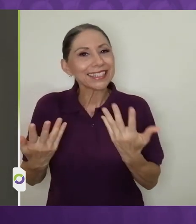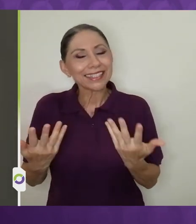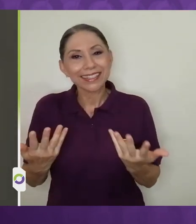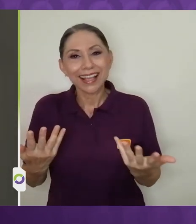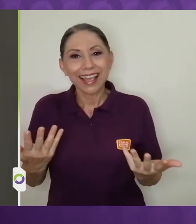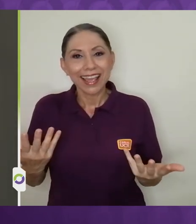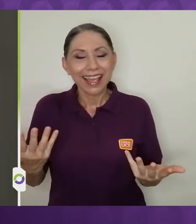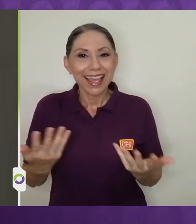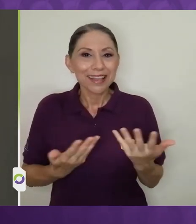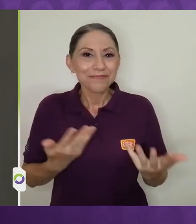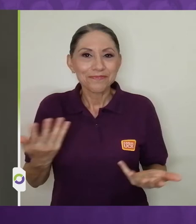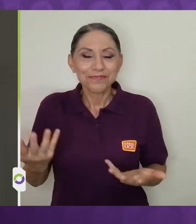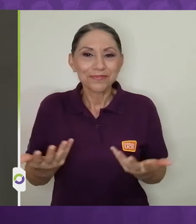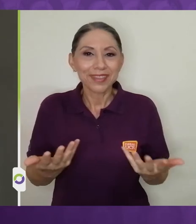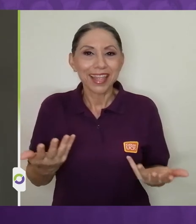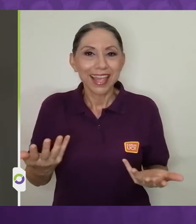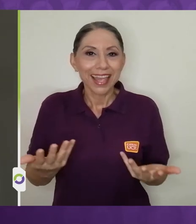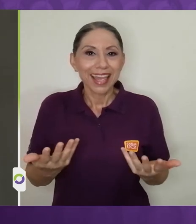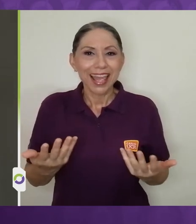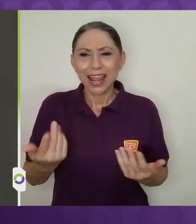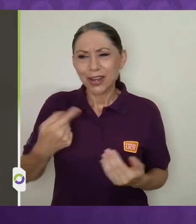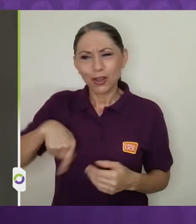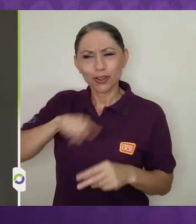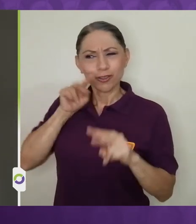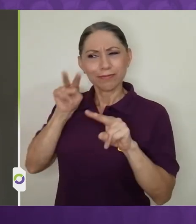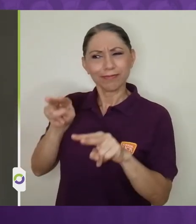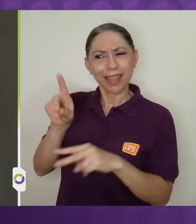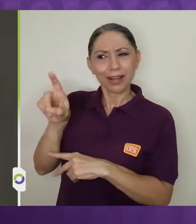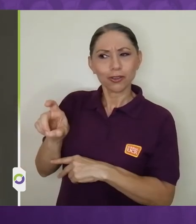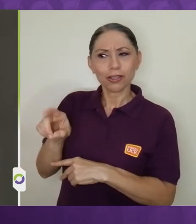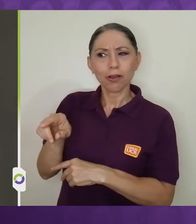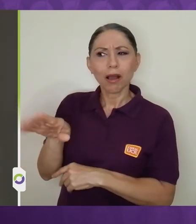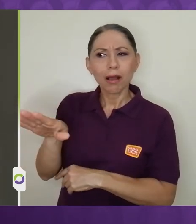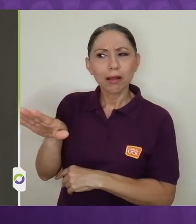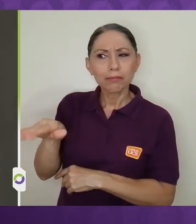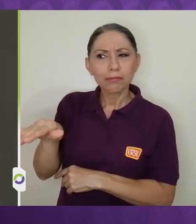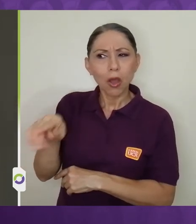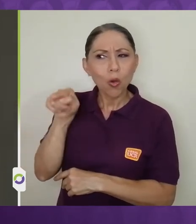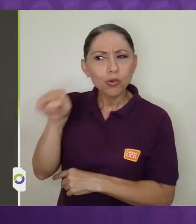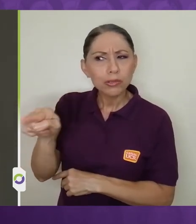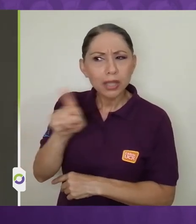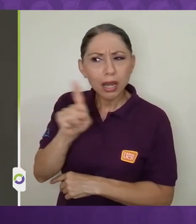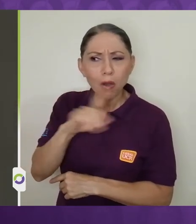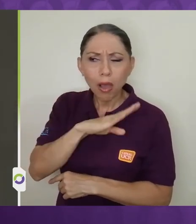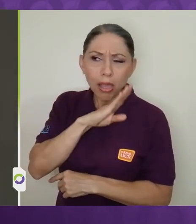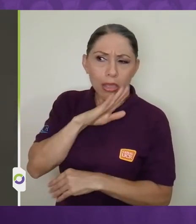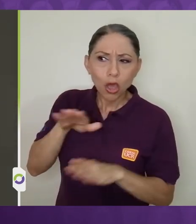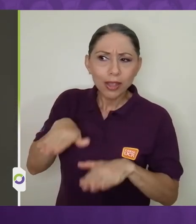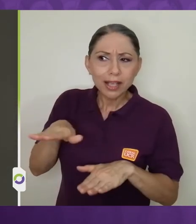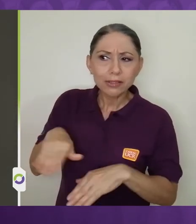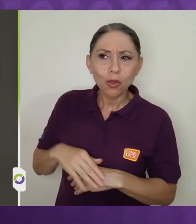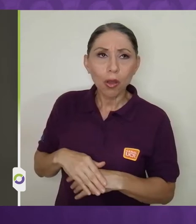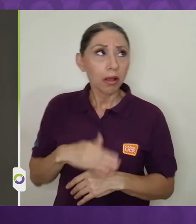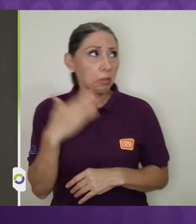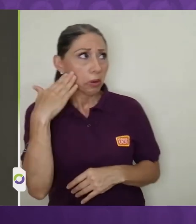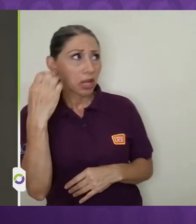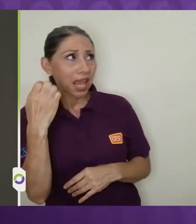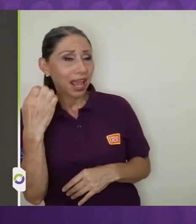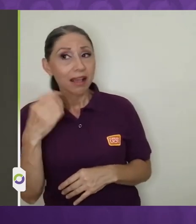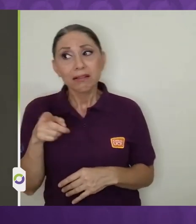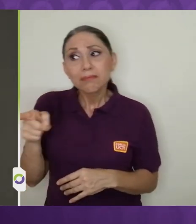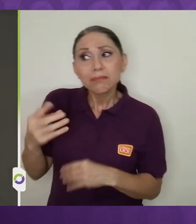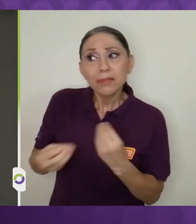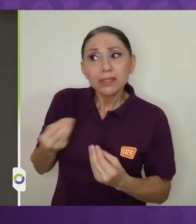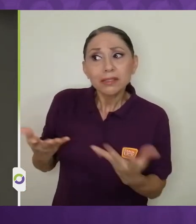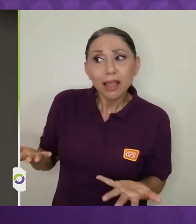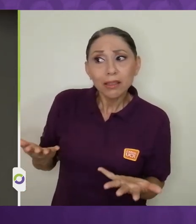pegamos, como decimos, nuestro diagnóstico donde decimos, usted no descansó, ¿verdad? ¿Pero por qué? Por los tiempos que estás haciendo. Hoy es lunes,